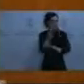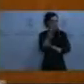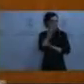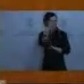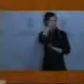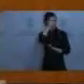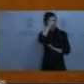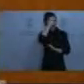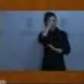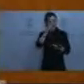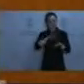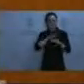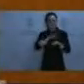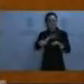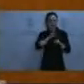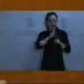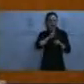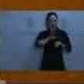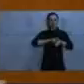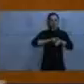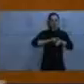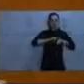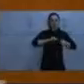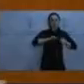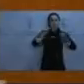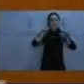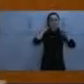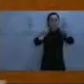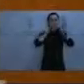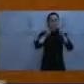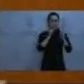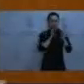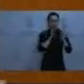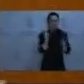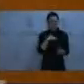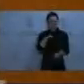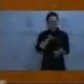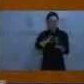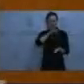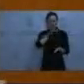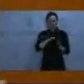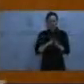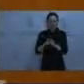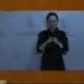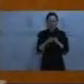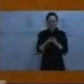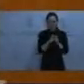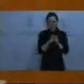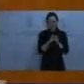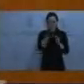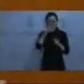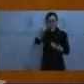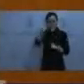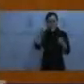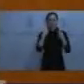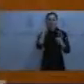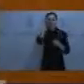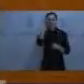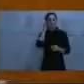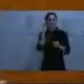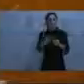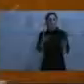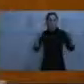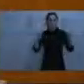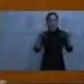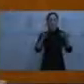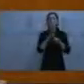en otros o en otras especies salvajes? Sí, sí se aisló, y usted lo sabe perfectamente, como lo sabe la mayoría de los diputados de esta Cámara, o todos los diputados de esta Cámara. Lo